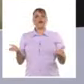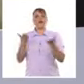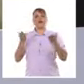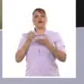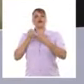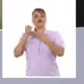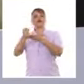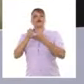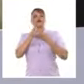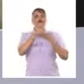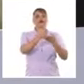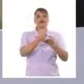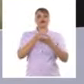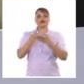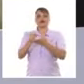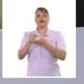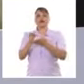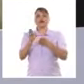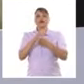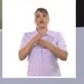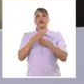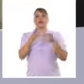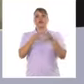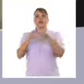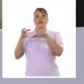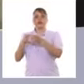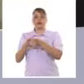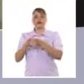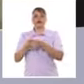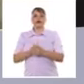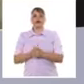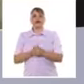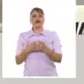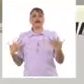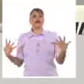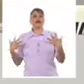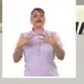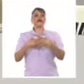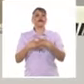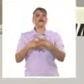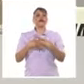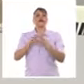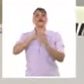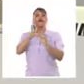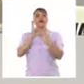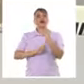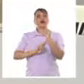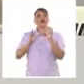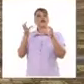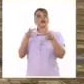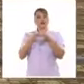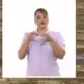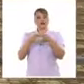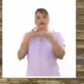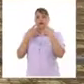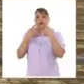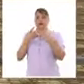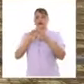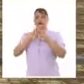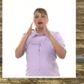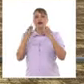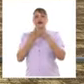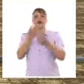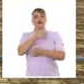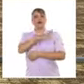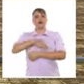cooperación interparlamentaria, la concienciación en relación a los valores de nuestro movimiento para las poblaciones de